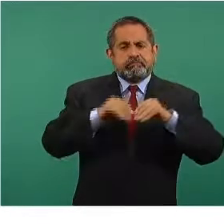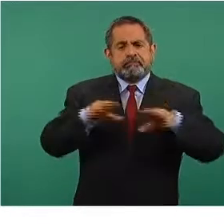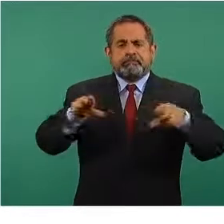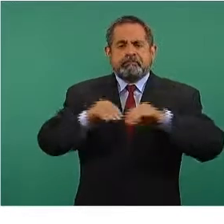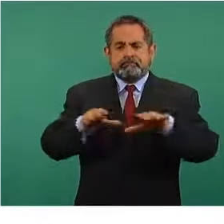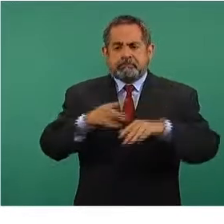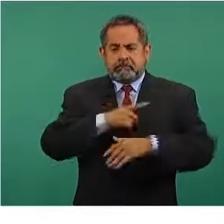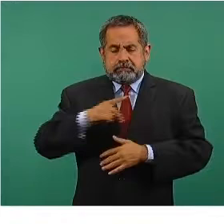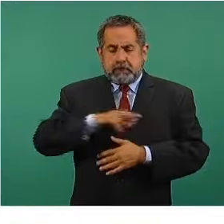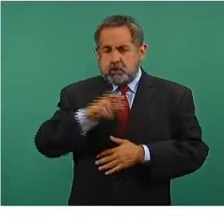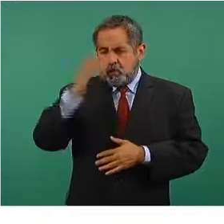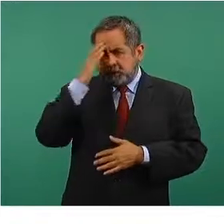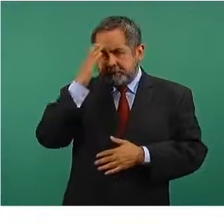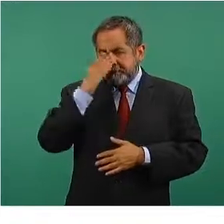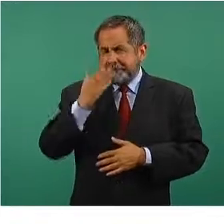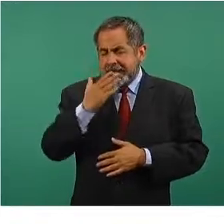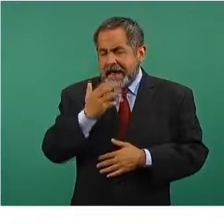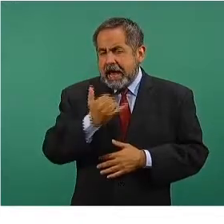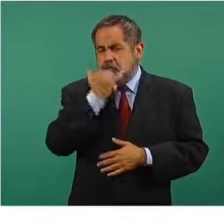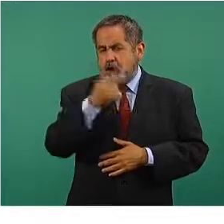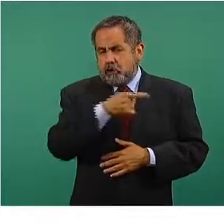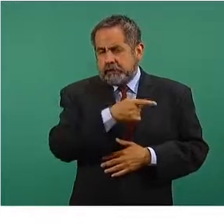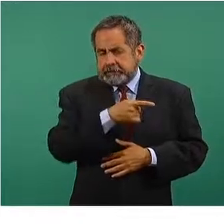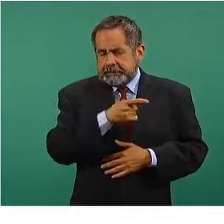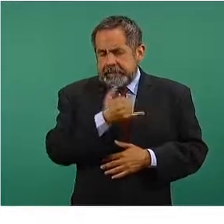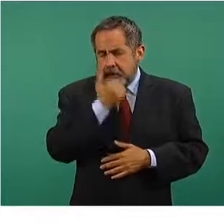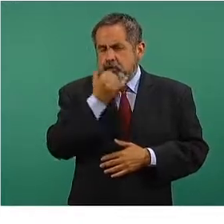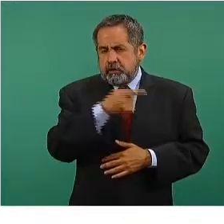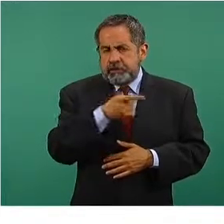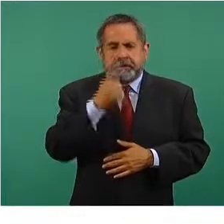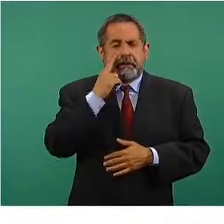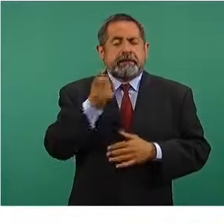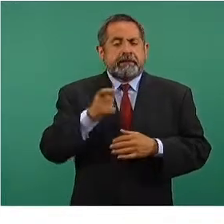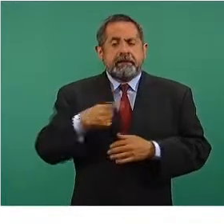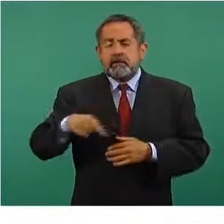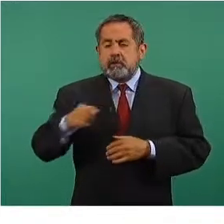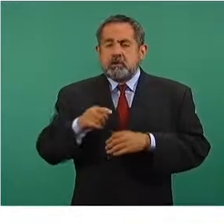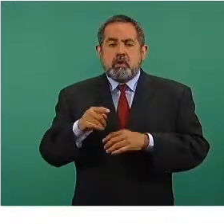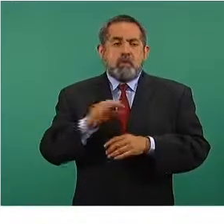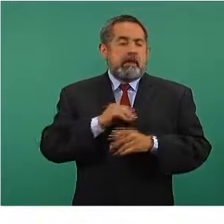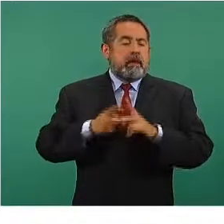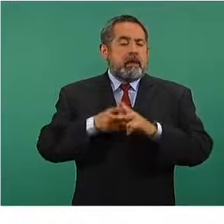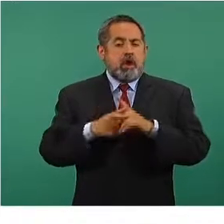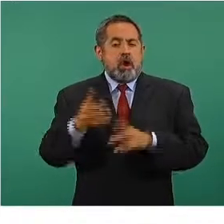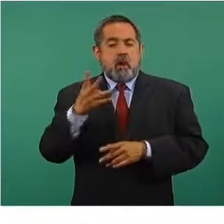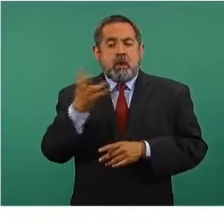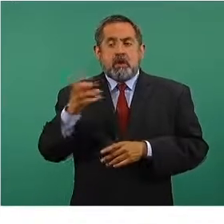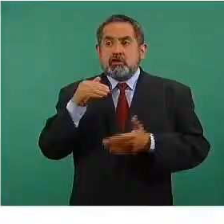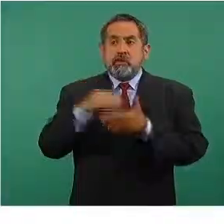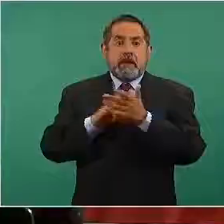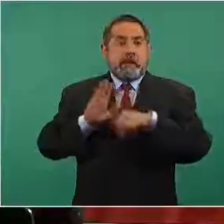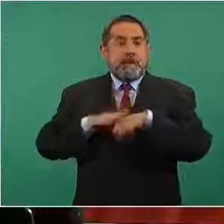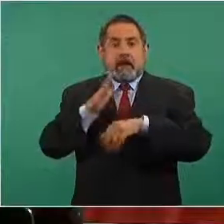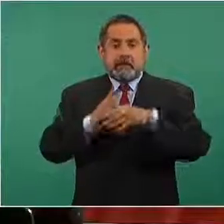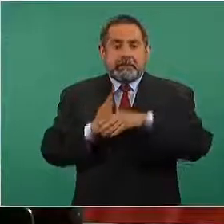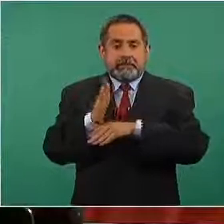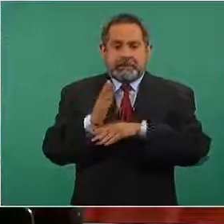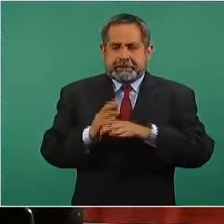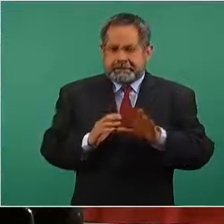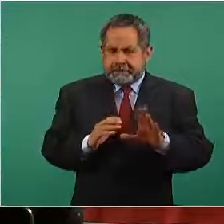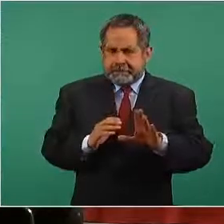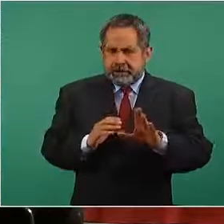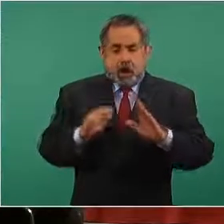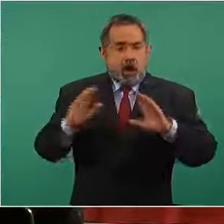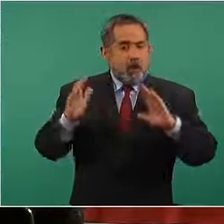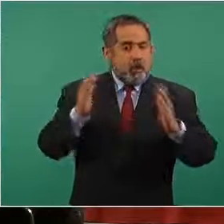que se reconozca el error, es decir, bueno, nosotros estamos calculando más de 400,000 de exceso. Lo comparamos contra